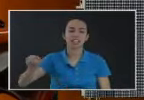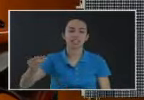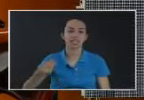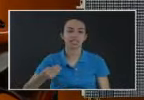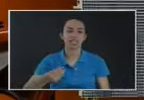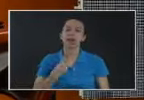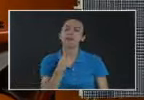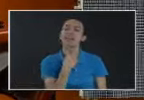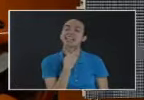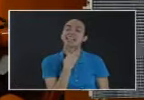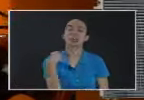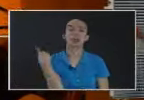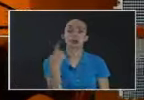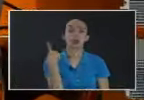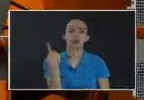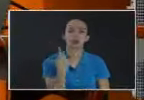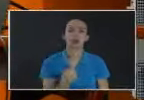Entonces,